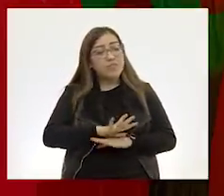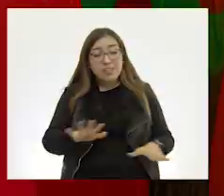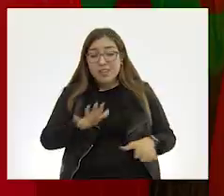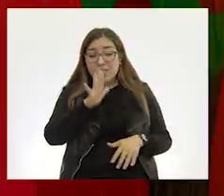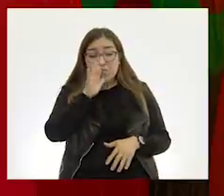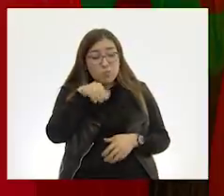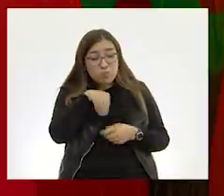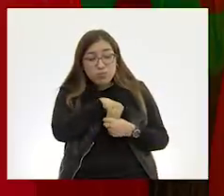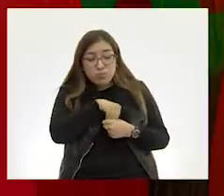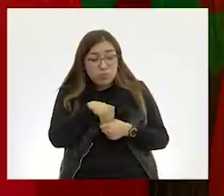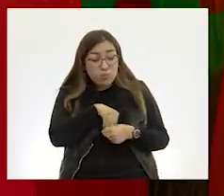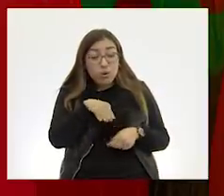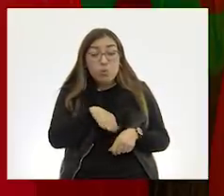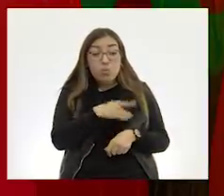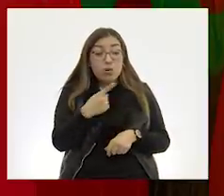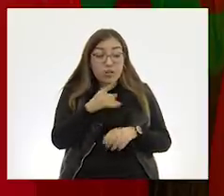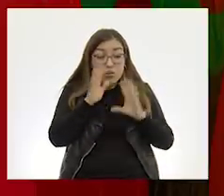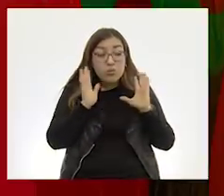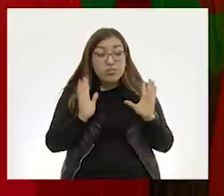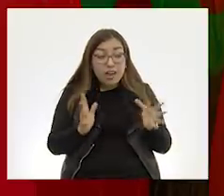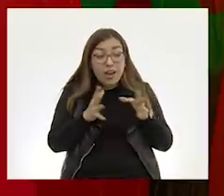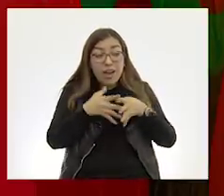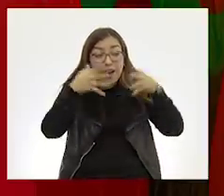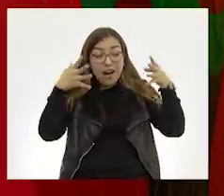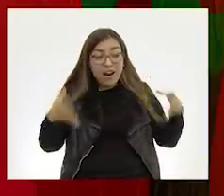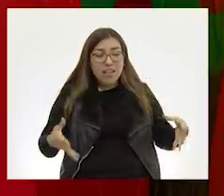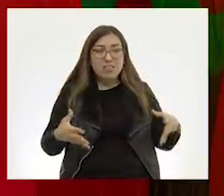quedan, porque ya estás grande.